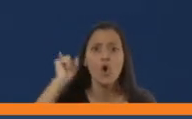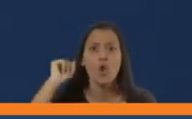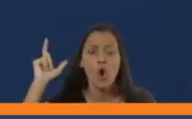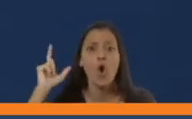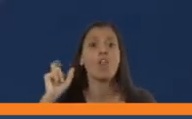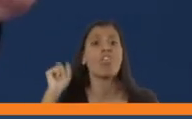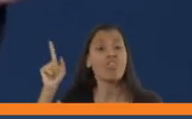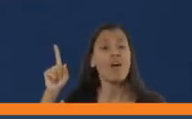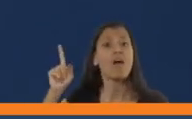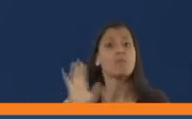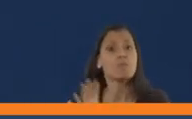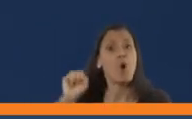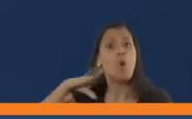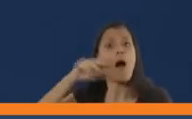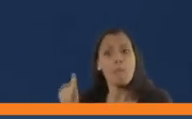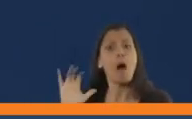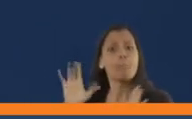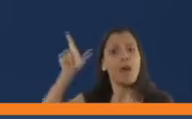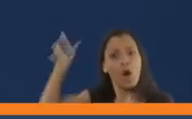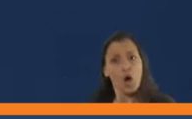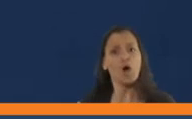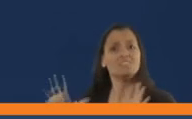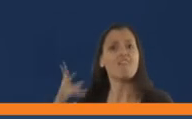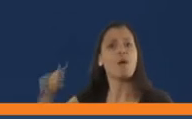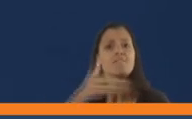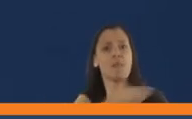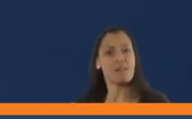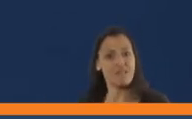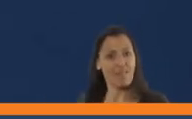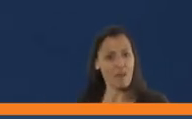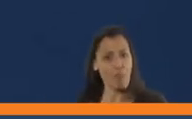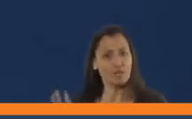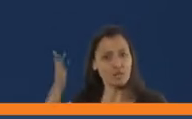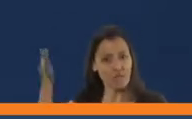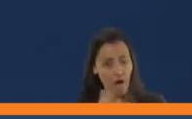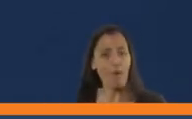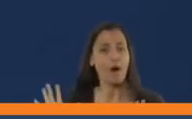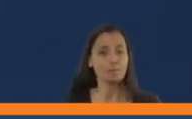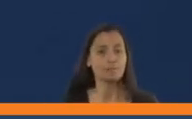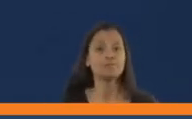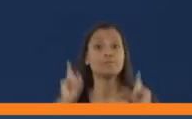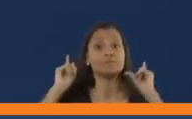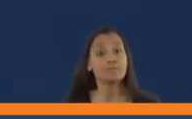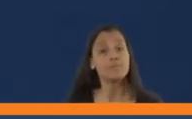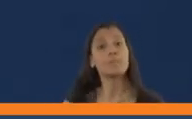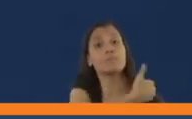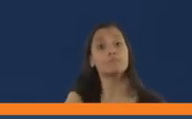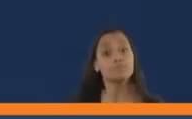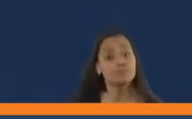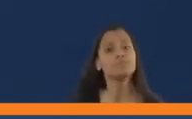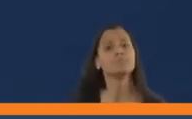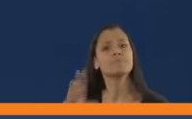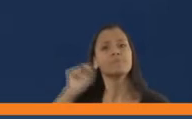obama mientras usted era su vicepresidente la intervención del gobierno de donald trump ante el